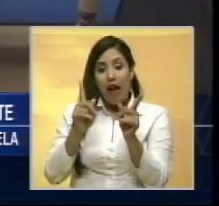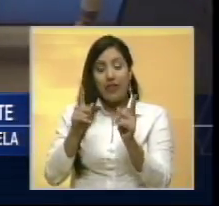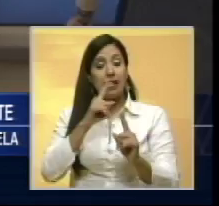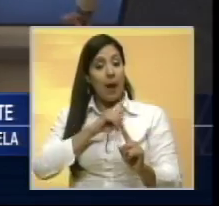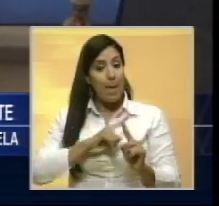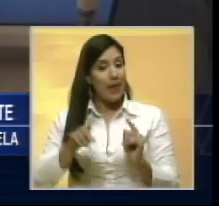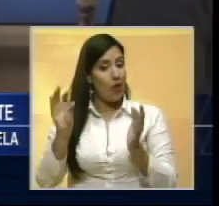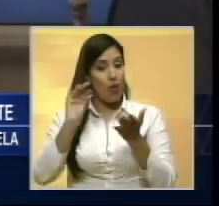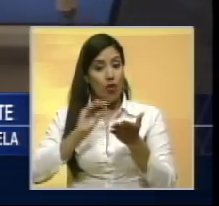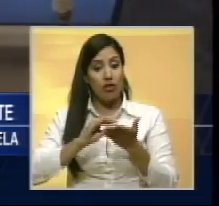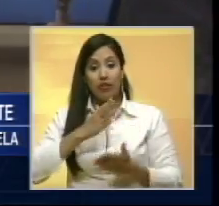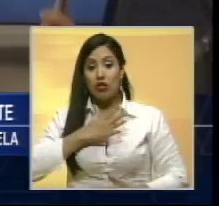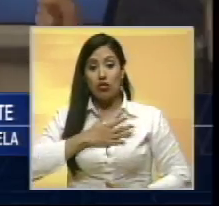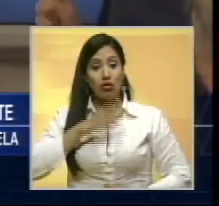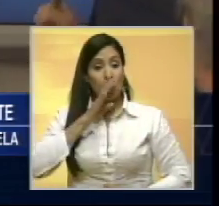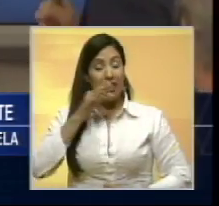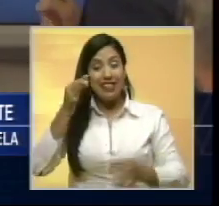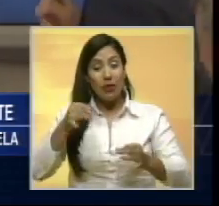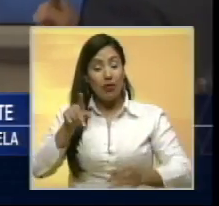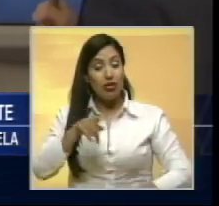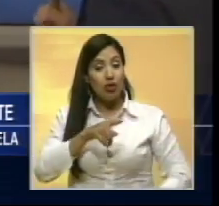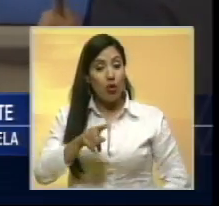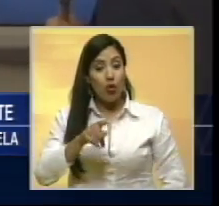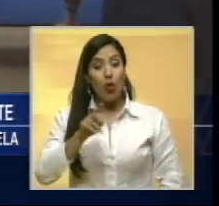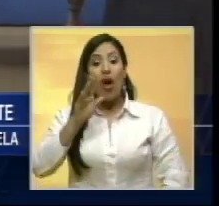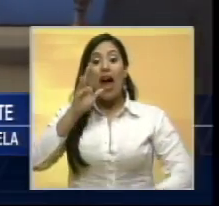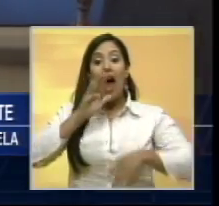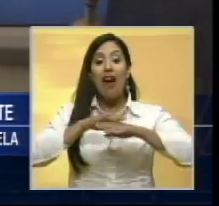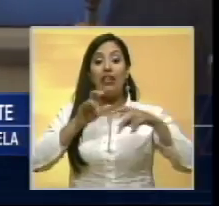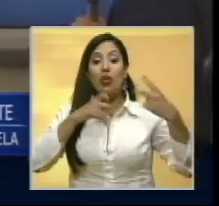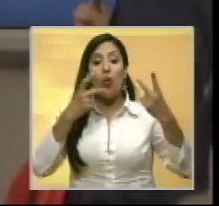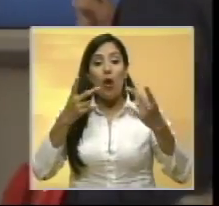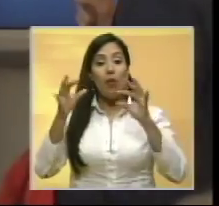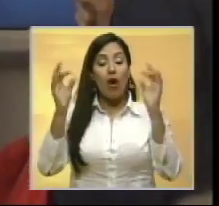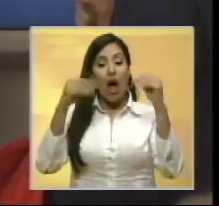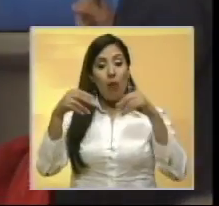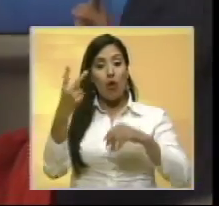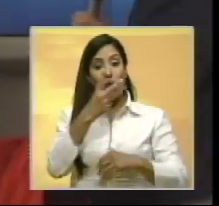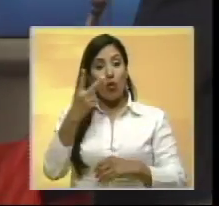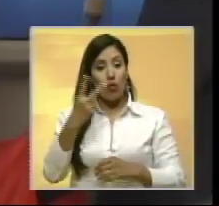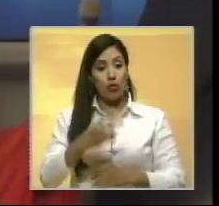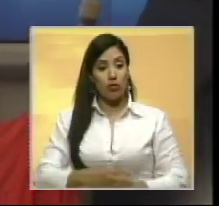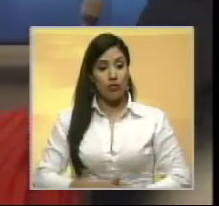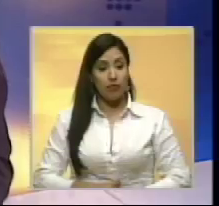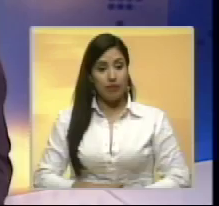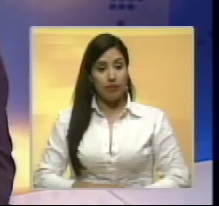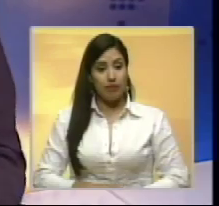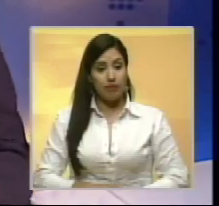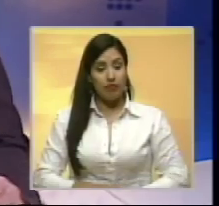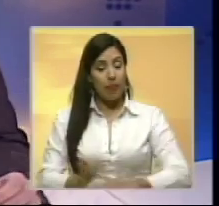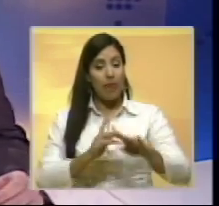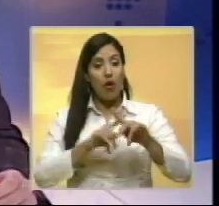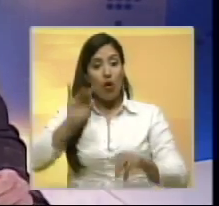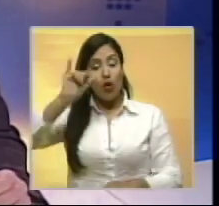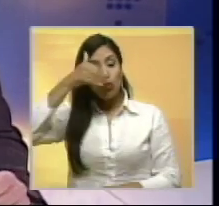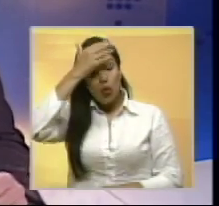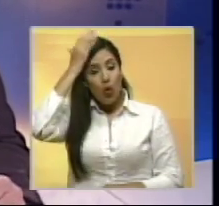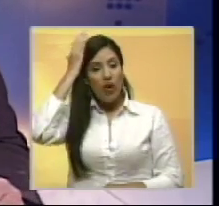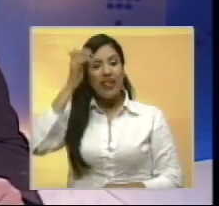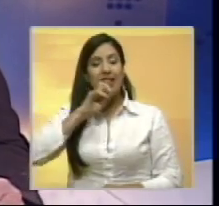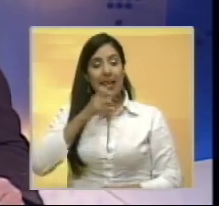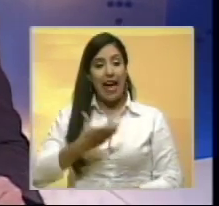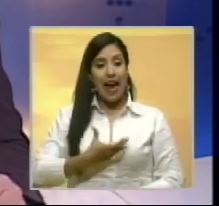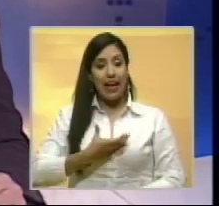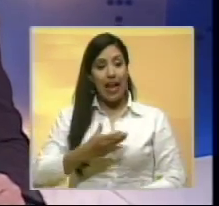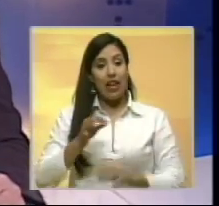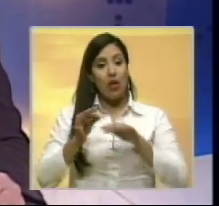pero reiteró que no está seguro de si se solicitará la mediación de la Santa Sede. Jorge Rodríguez, alcalde del